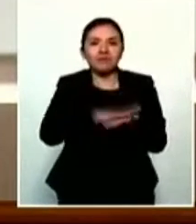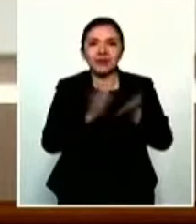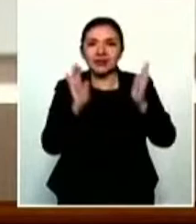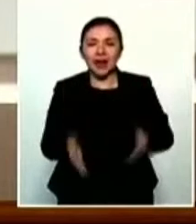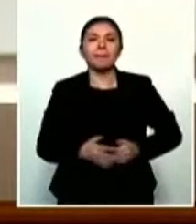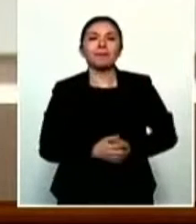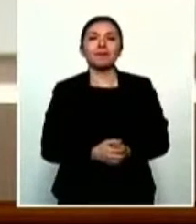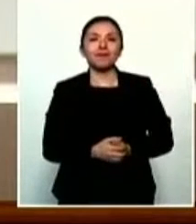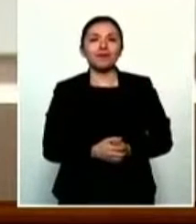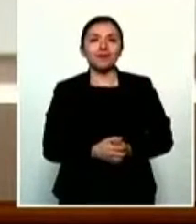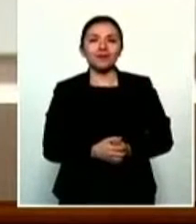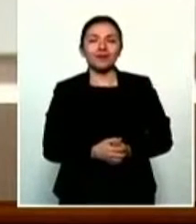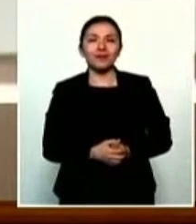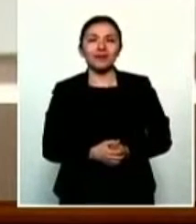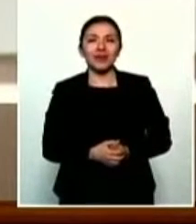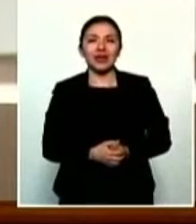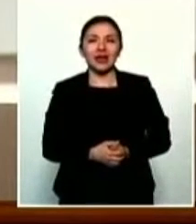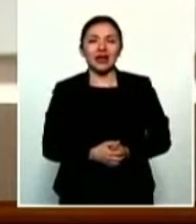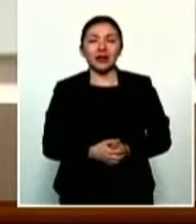Hoy